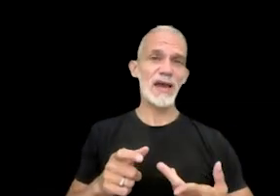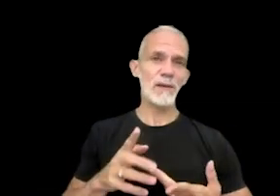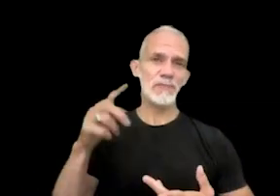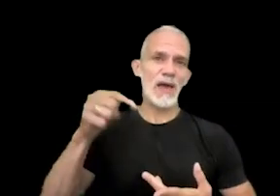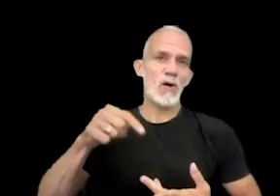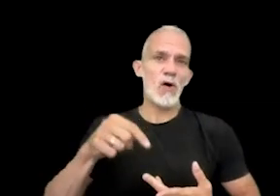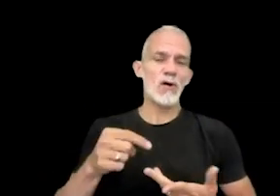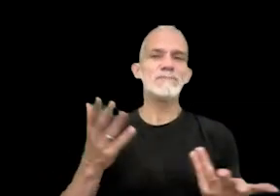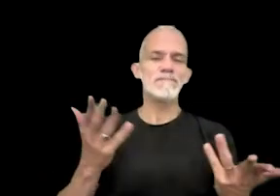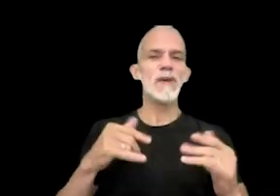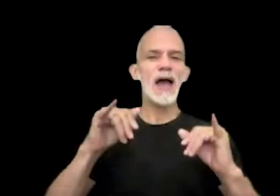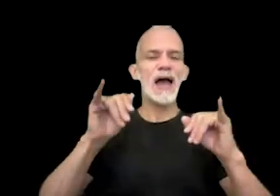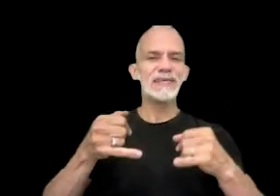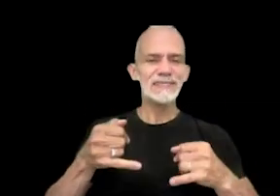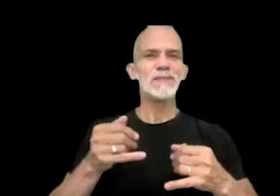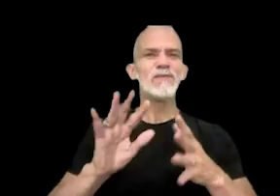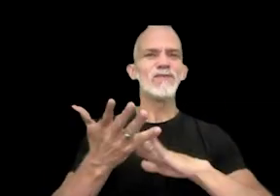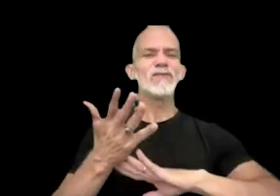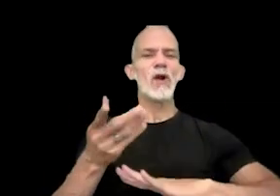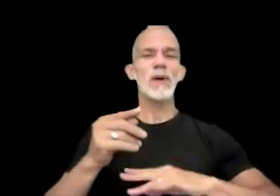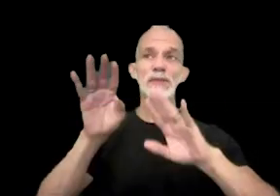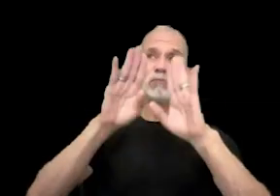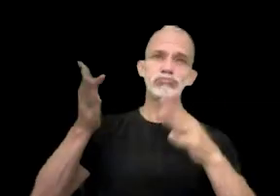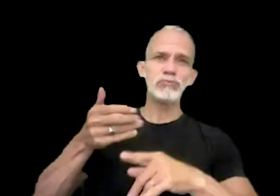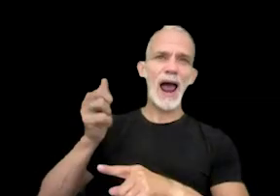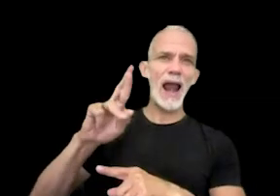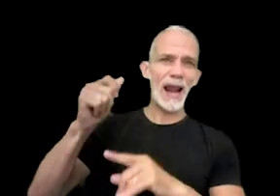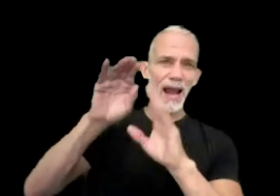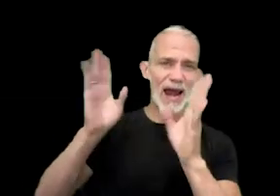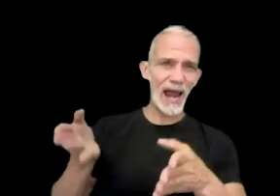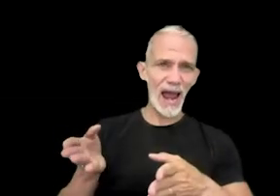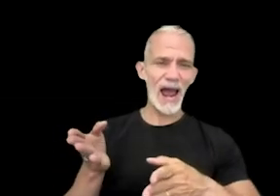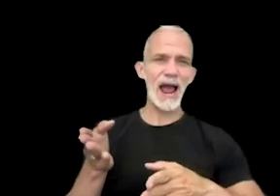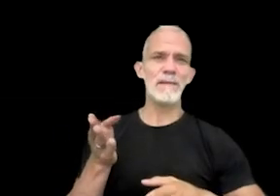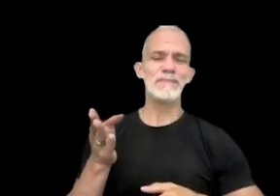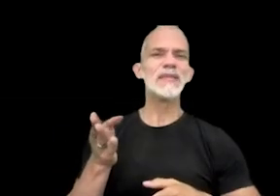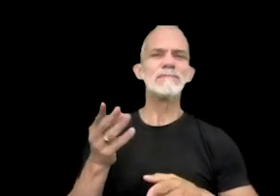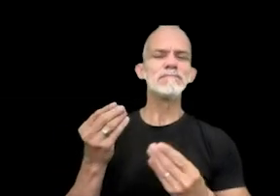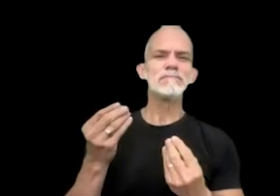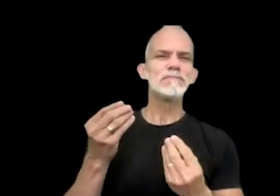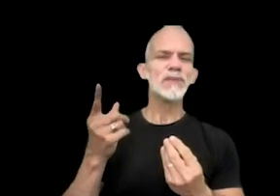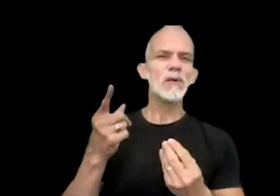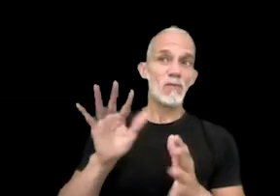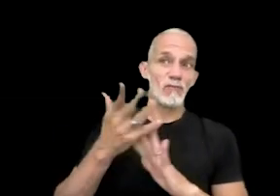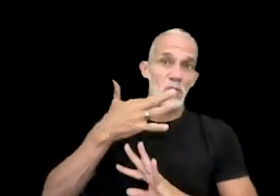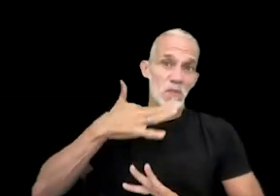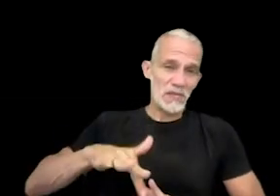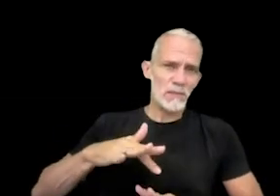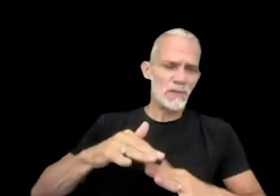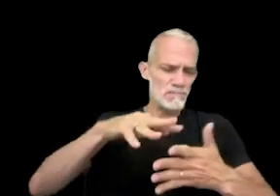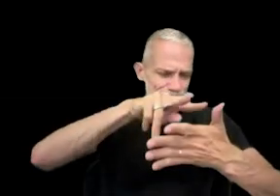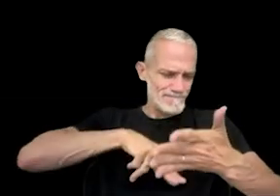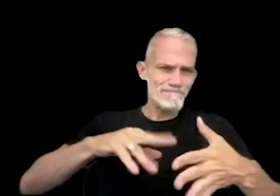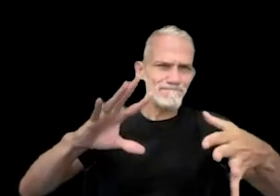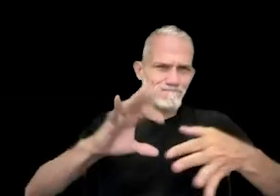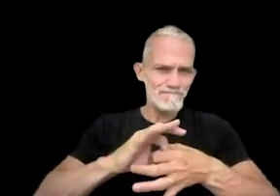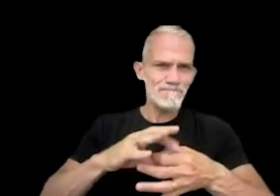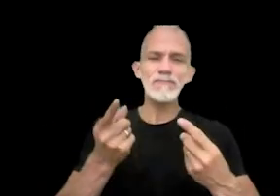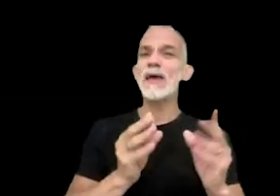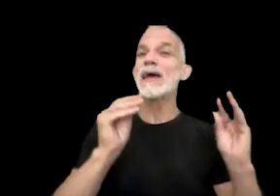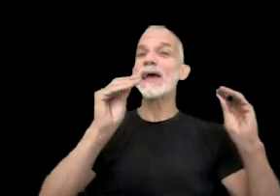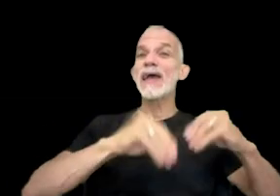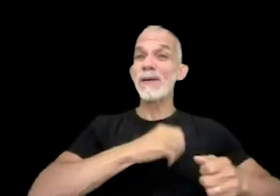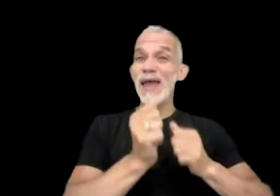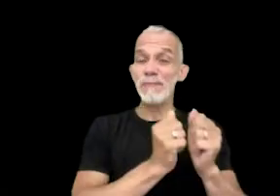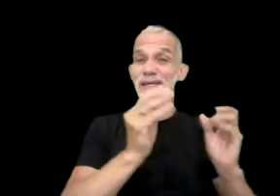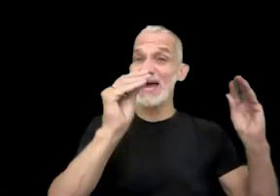hoy acepten el criterio del organismo fiscal, siguiendo el criterio de interpretación literal de que los quebrantos no